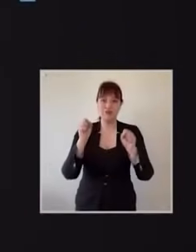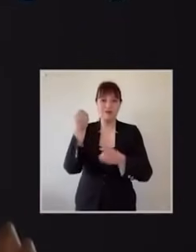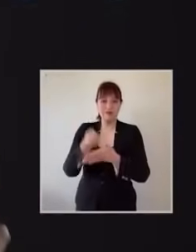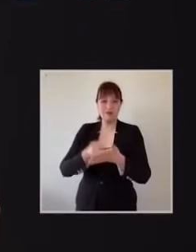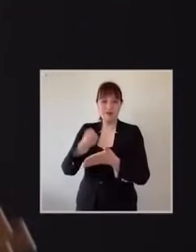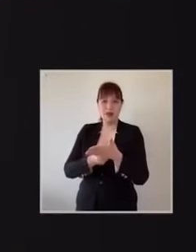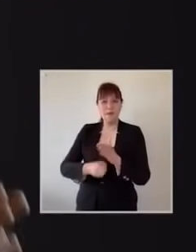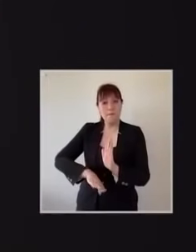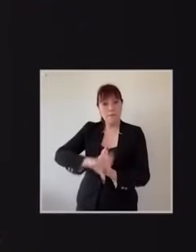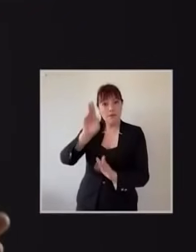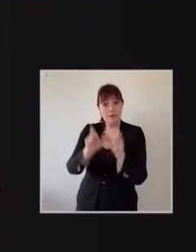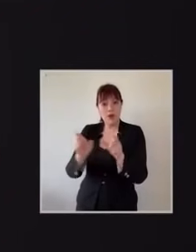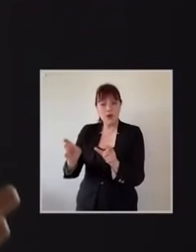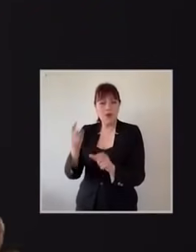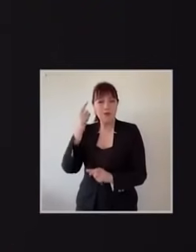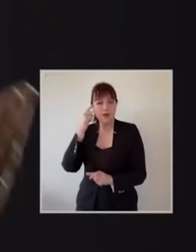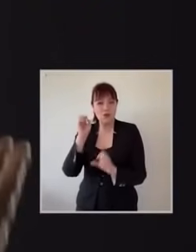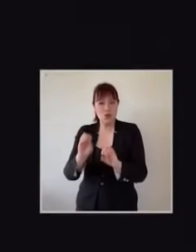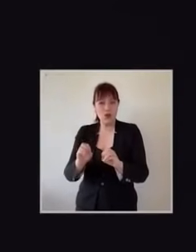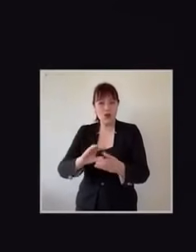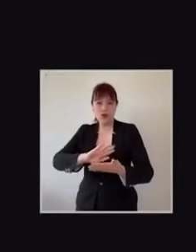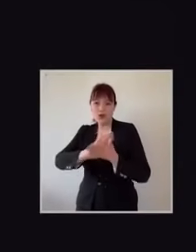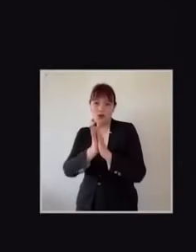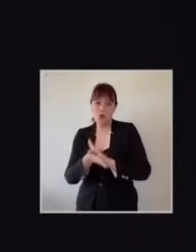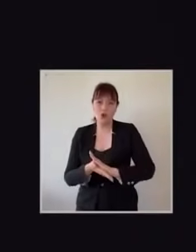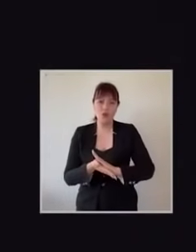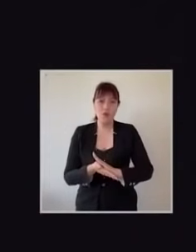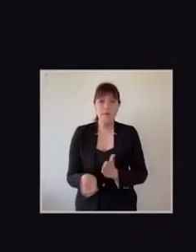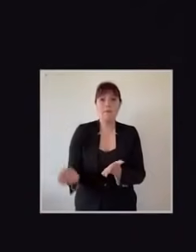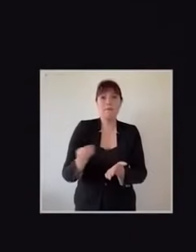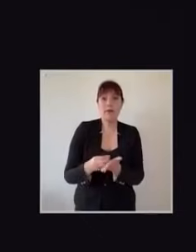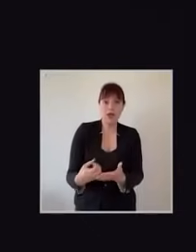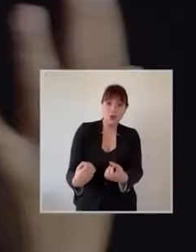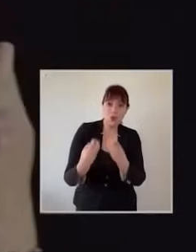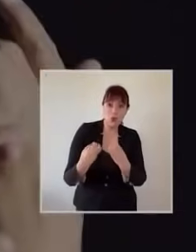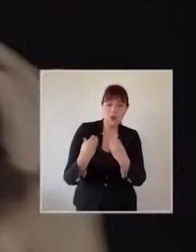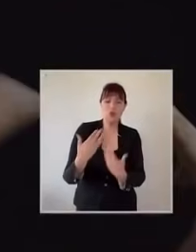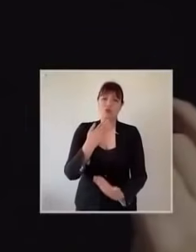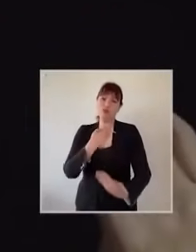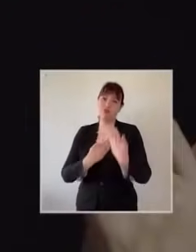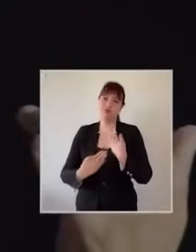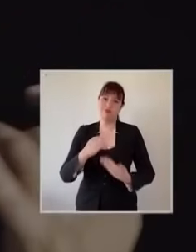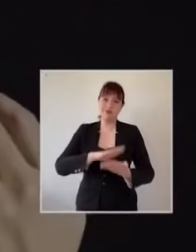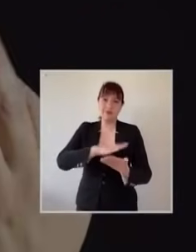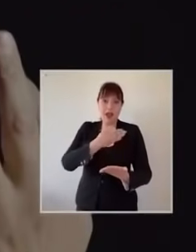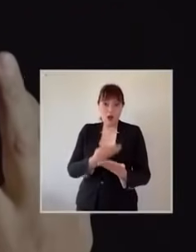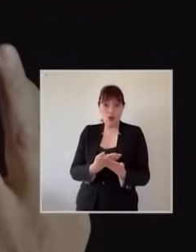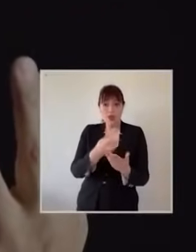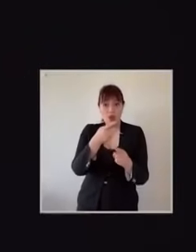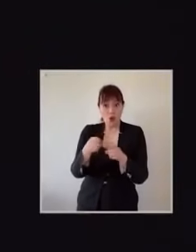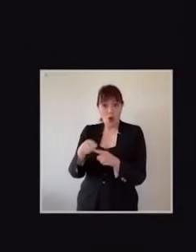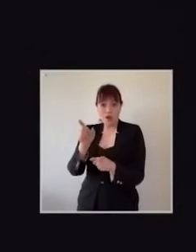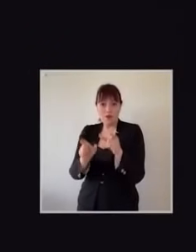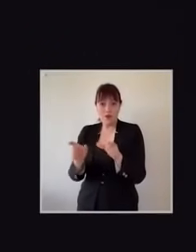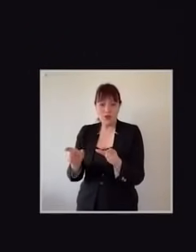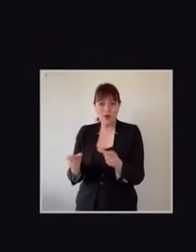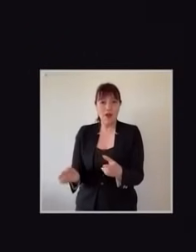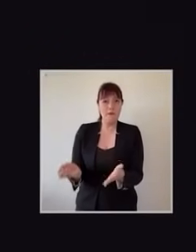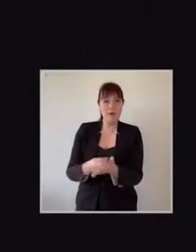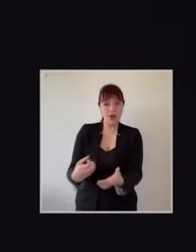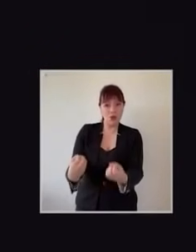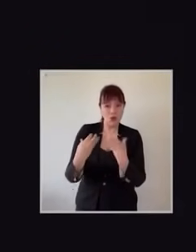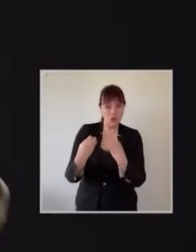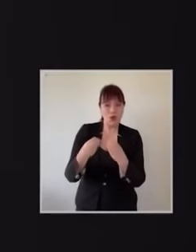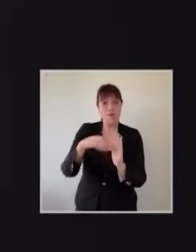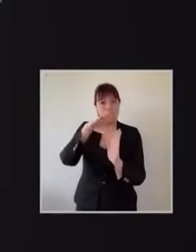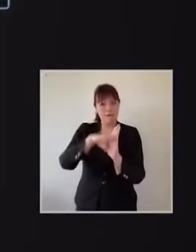somos mayoría los que entendemos que la educación es todo. Y cuando somos más educados, nos cuidamos mejor la salud propia y la del otro. Somos más